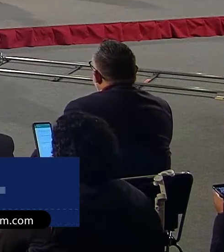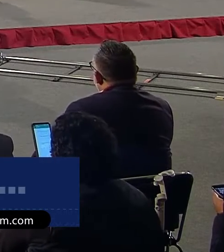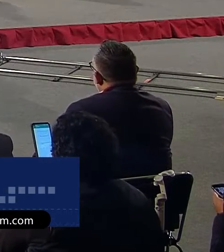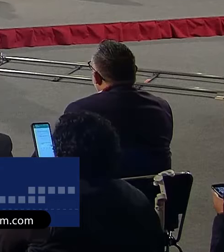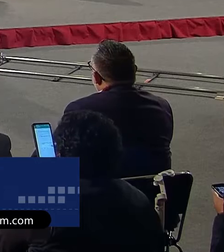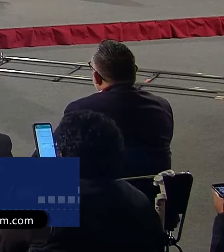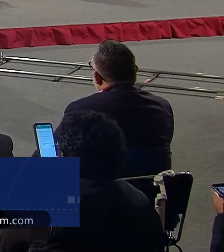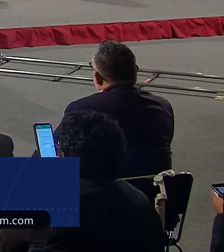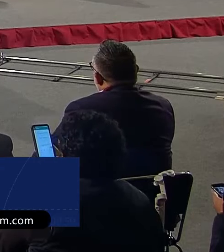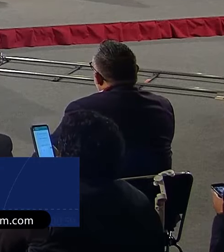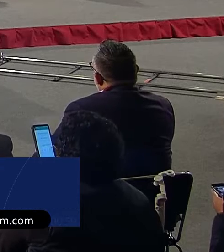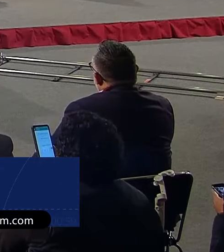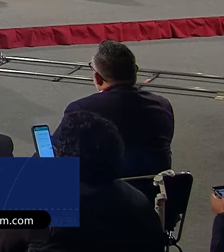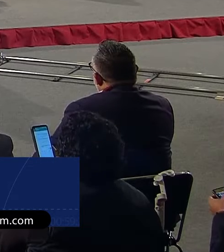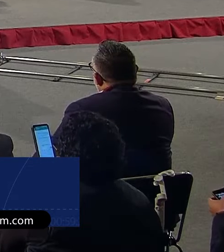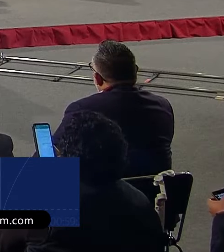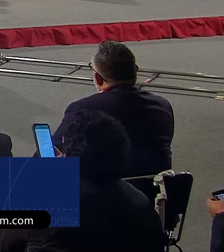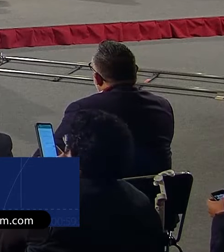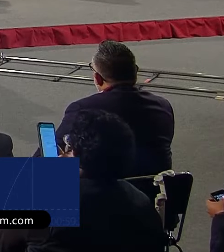Bueno, pues vamos a